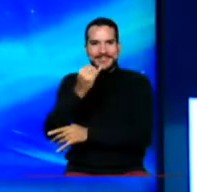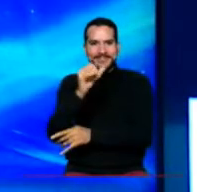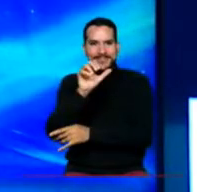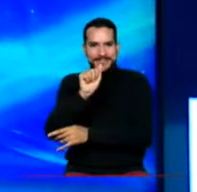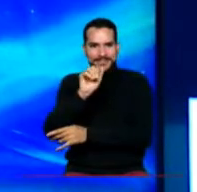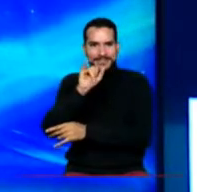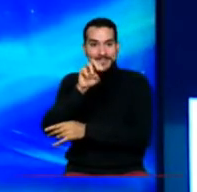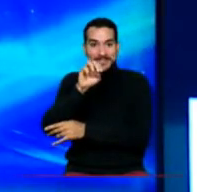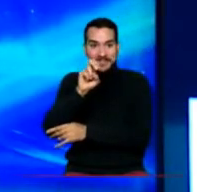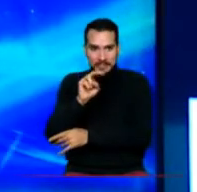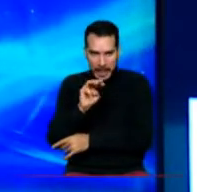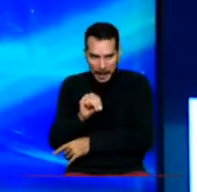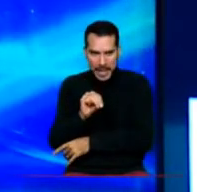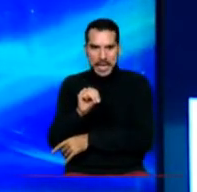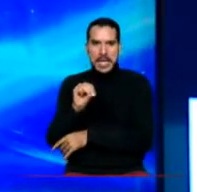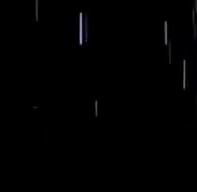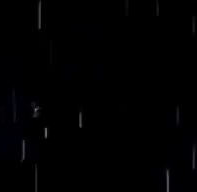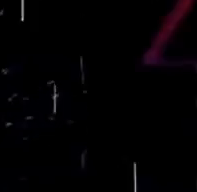Muy buenos días.